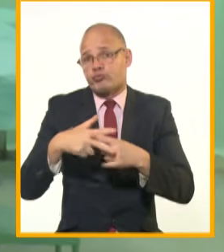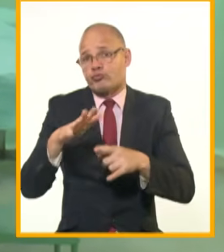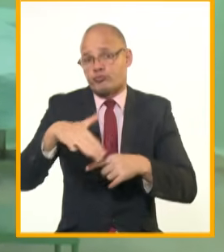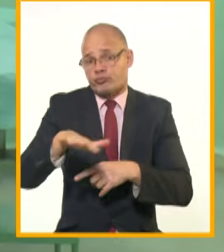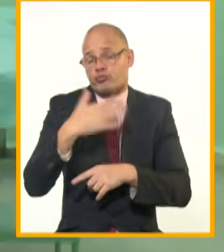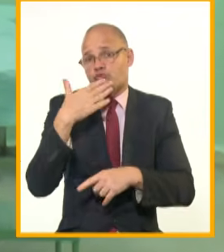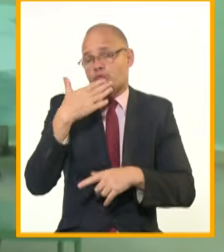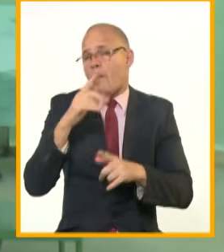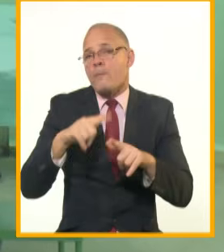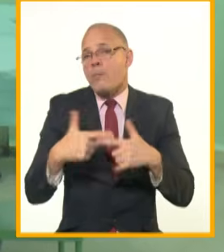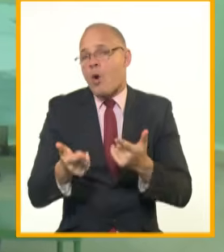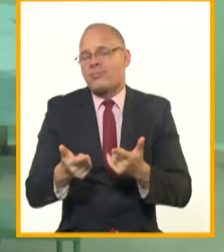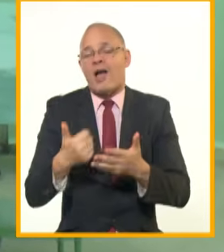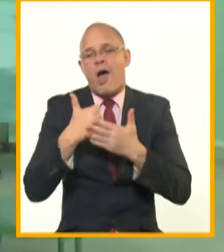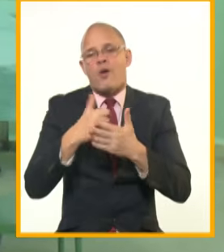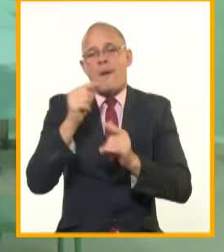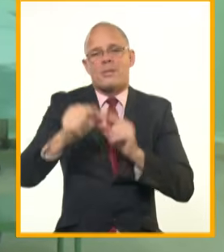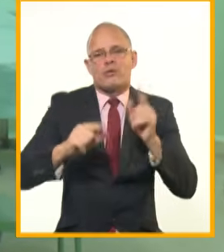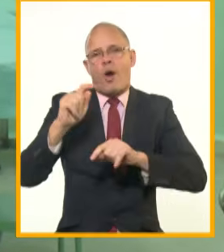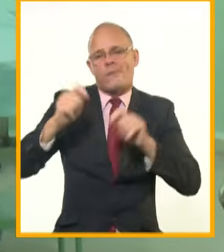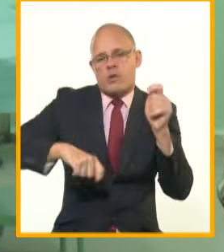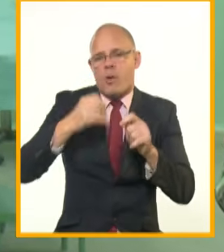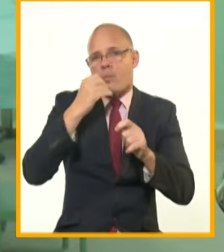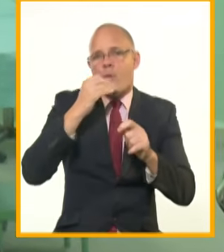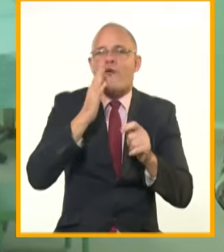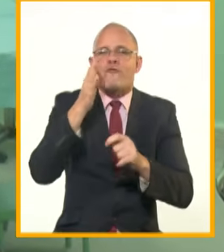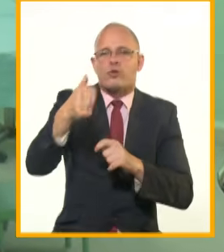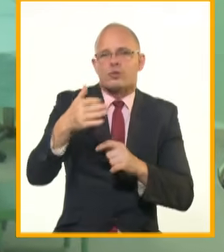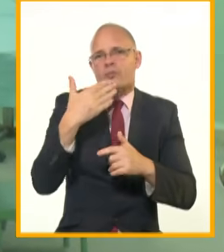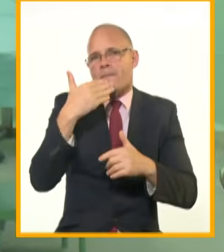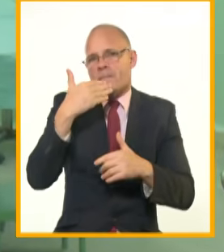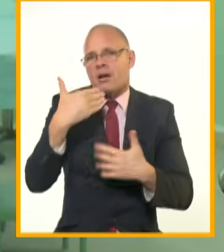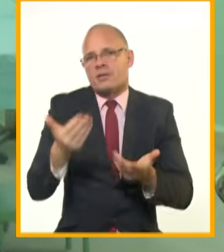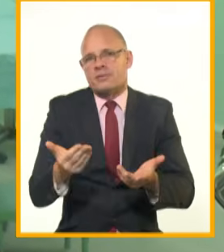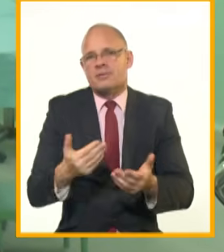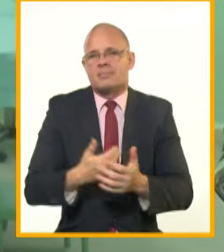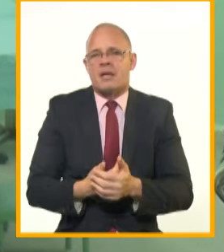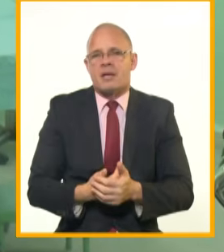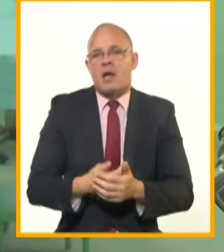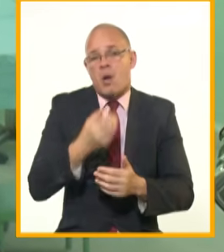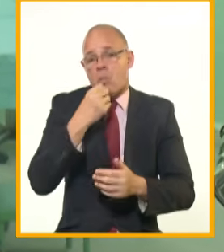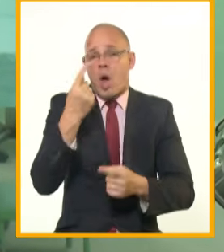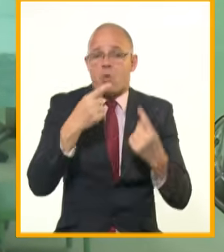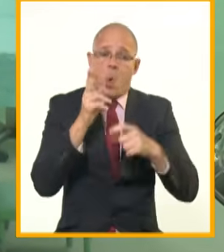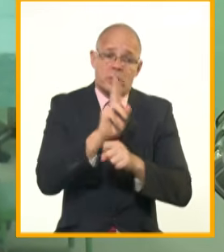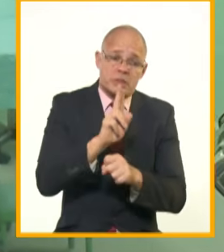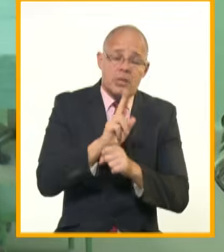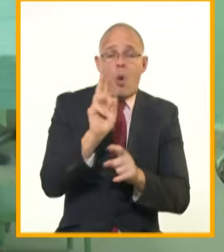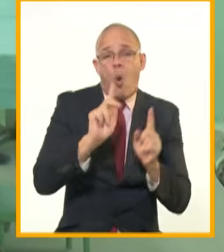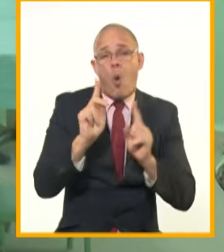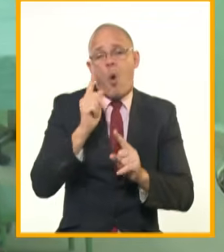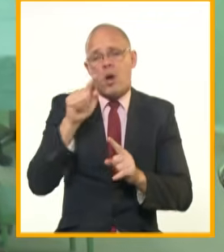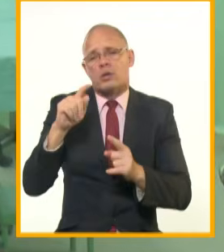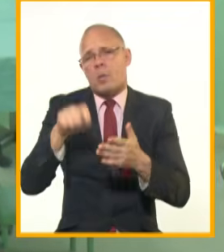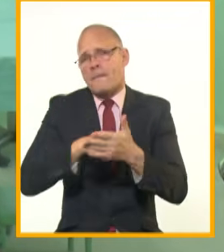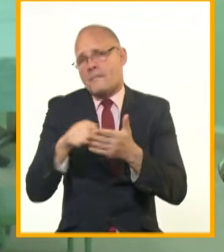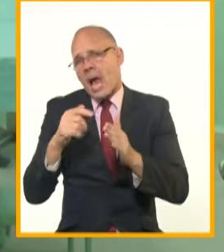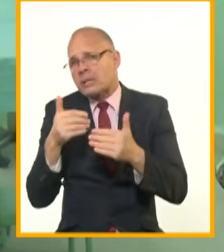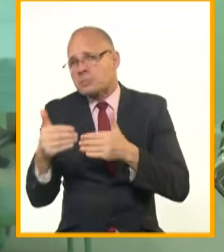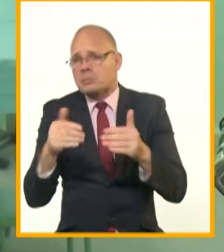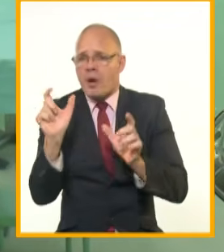repercutir favorablemente en el resultado de las futuras cirugías a que se le hagan a todos los pacientes, tanto urgentes como electivas, porque ahora los salones tienen